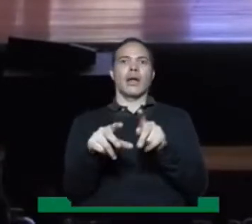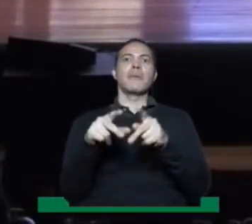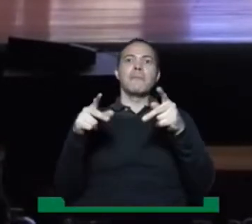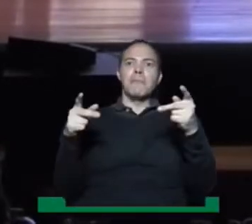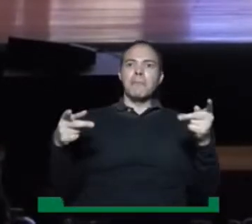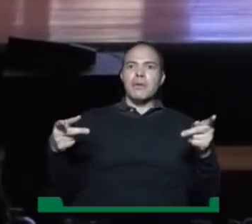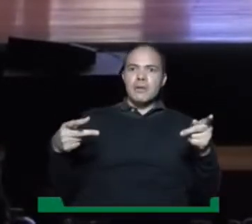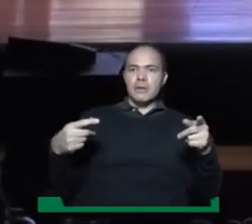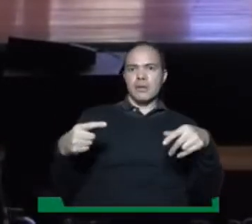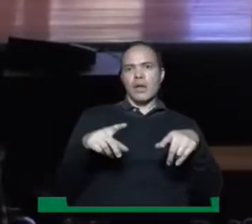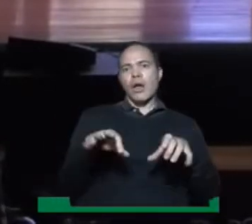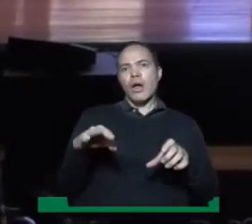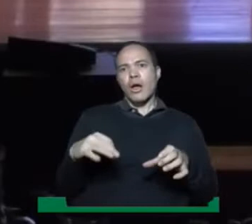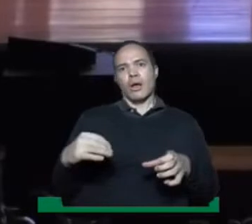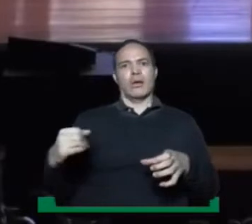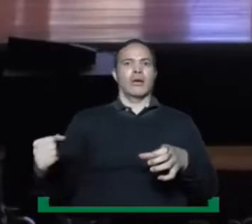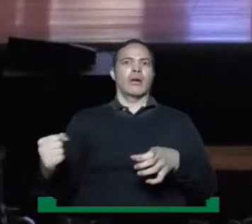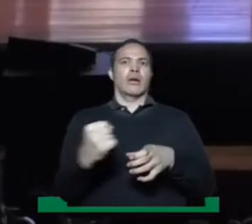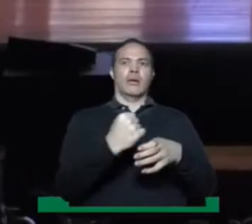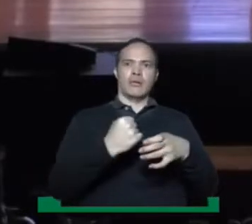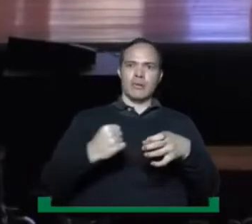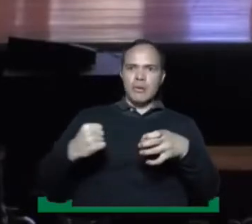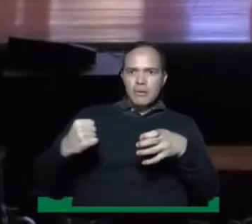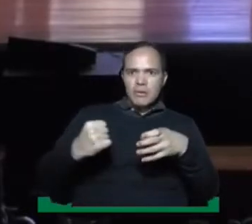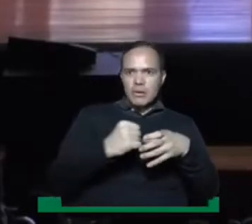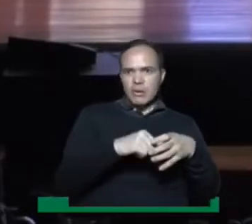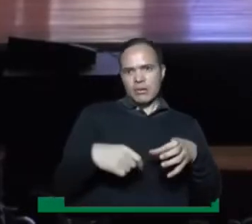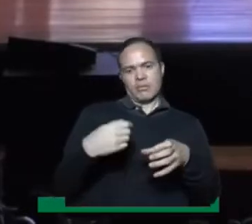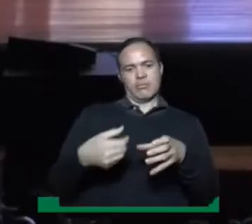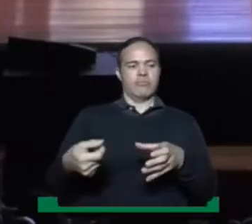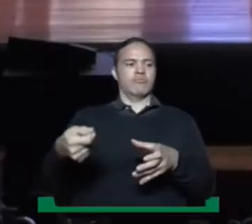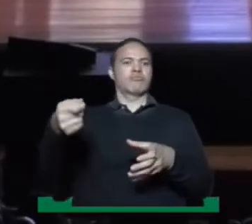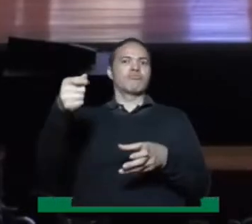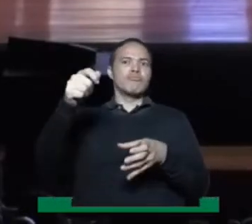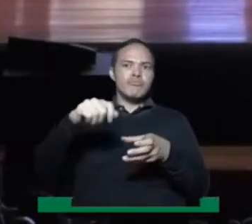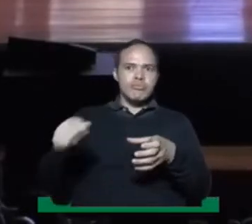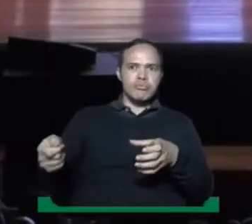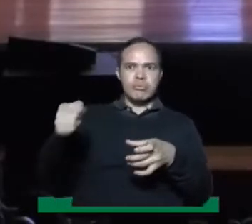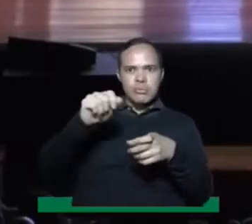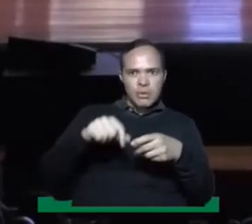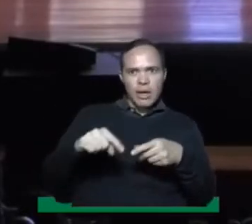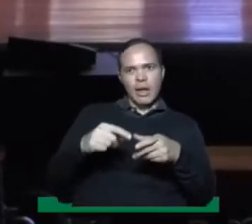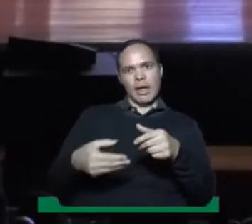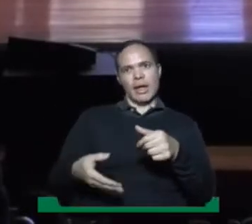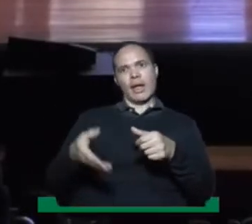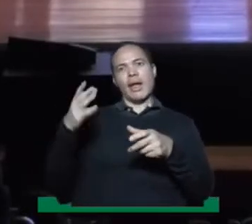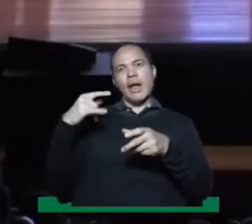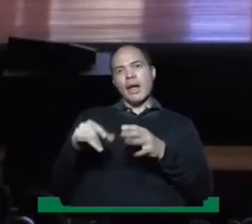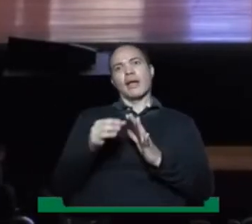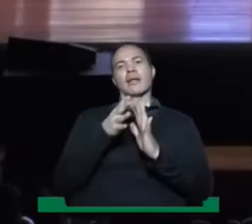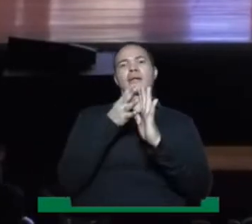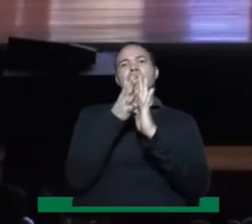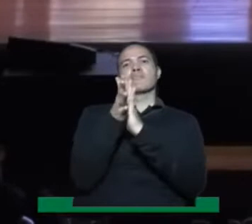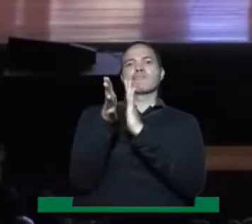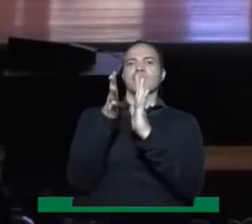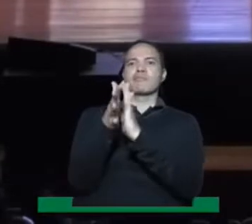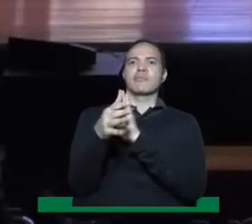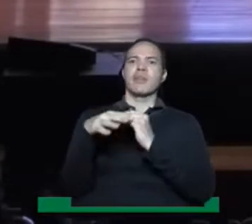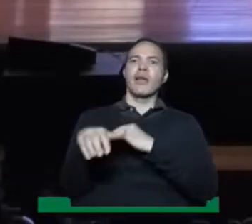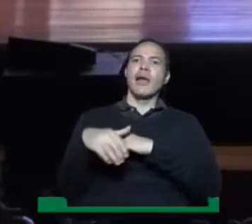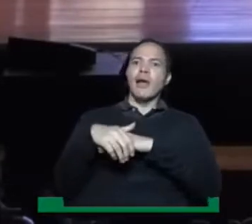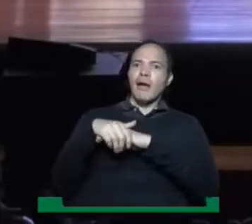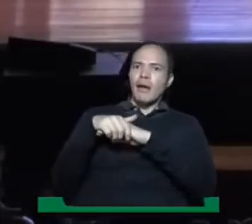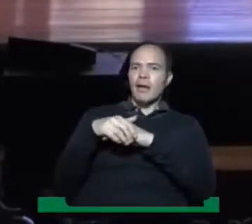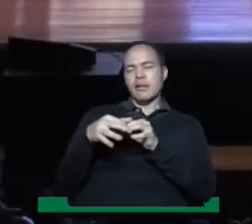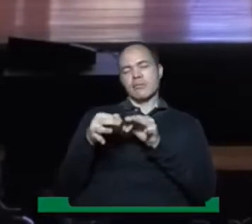vendiendo más amor ahí si él va eso era lo que hablaban estas personas al principio en inglés empiezan a